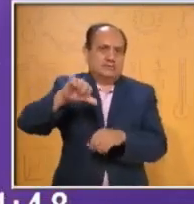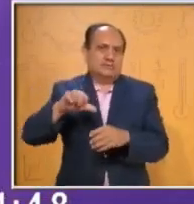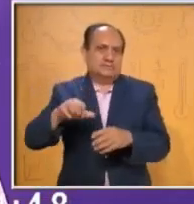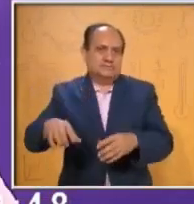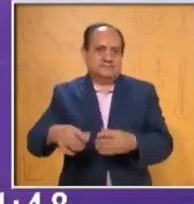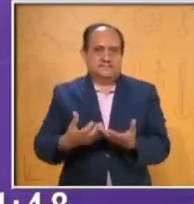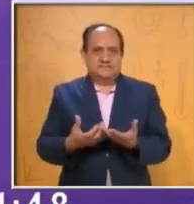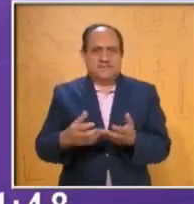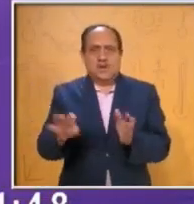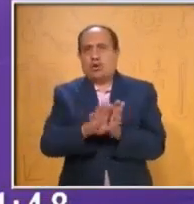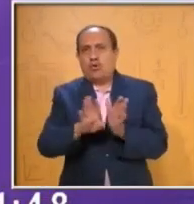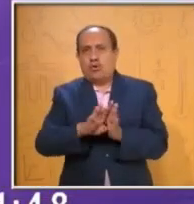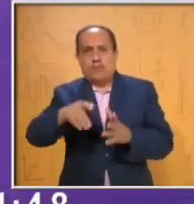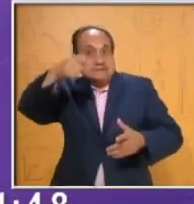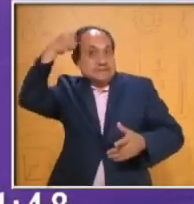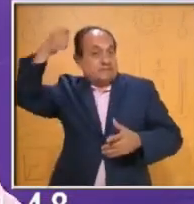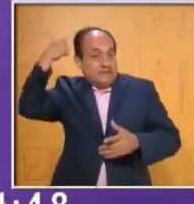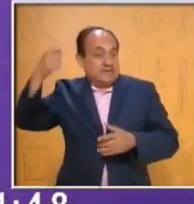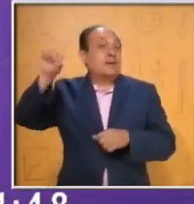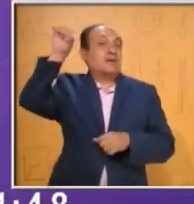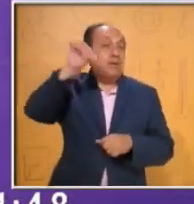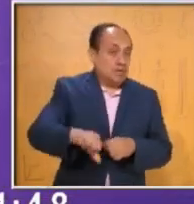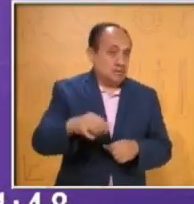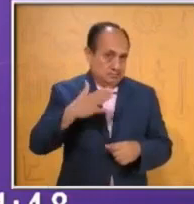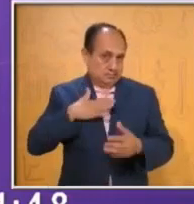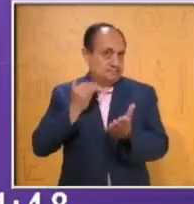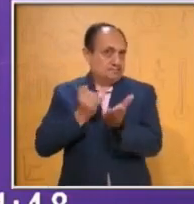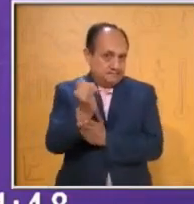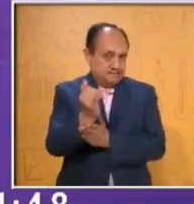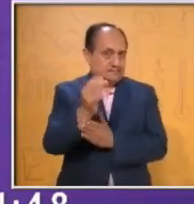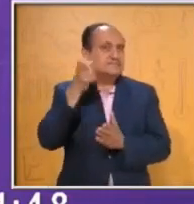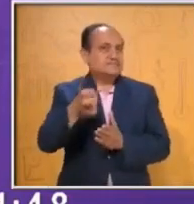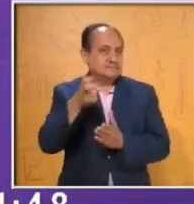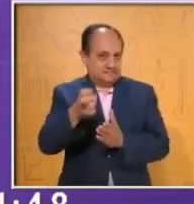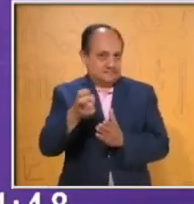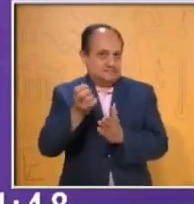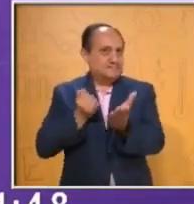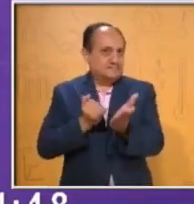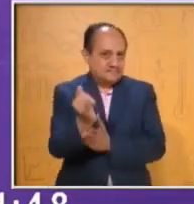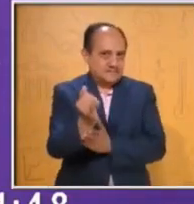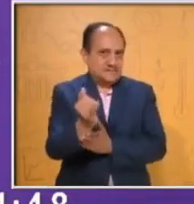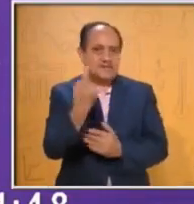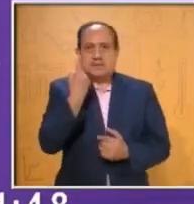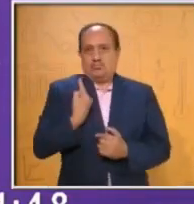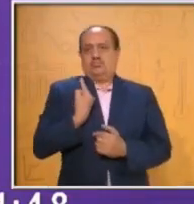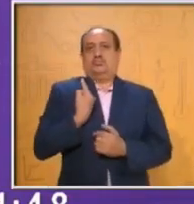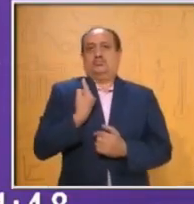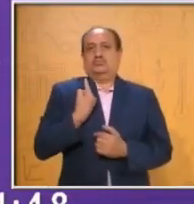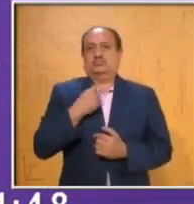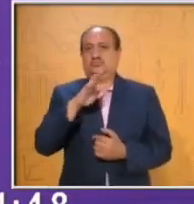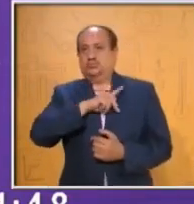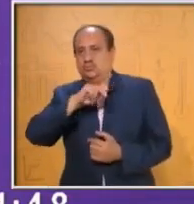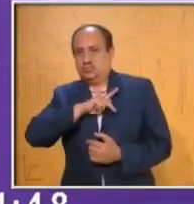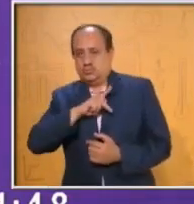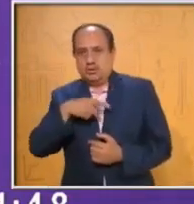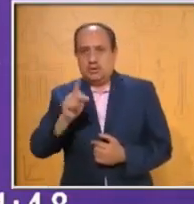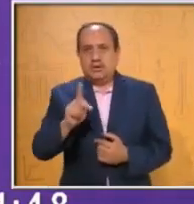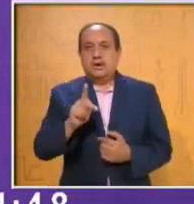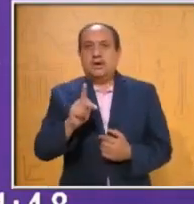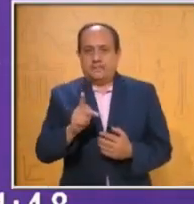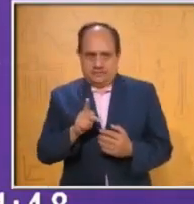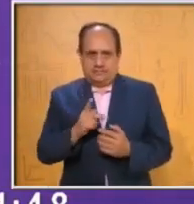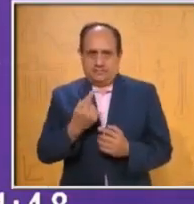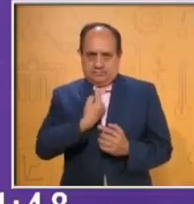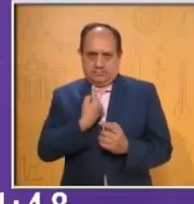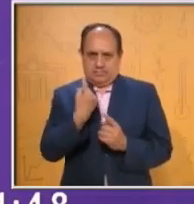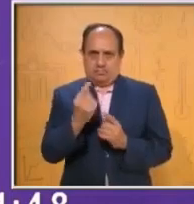ejemplo cómo me voy a peinar el día de hoy. Es una decisión simple, pero que tomamos nosotros de manera